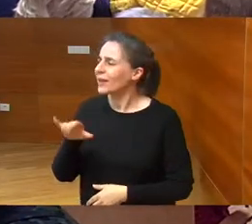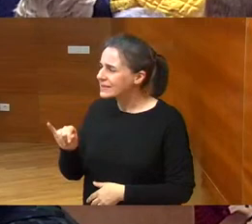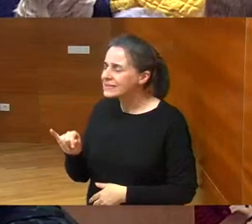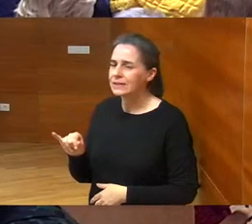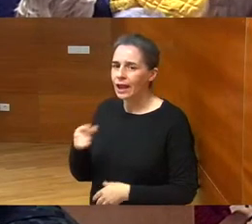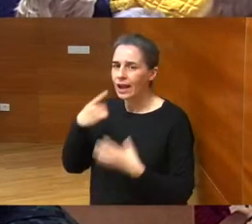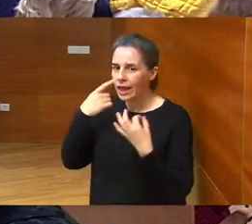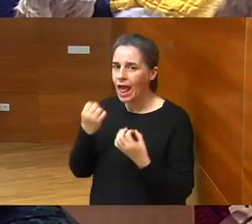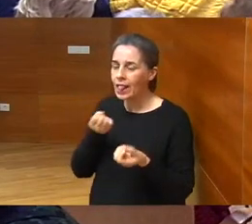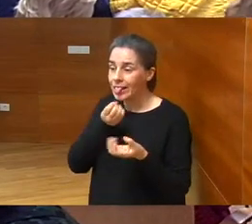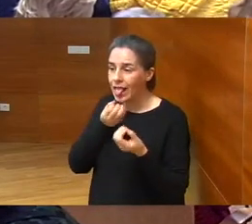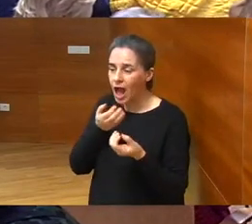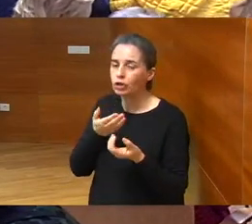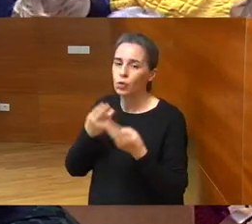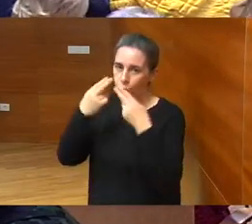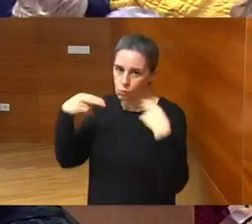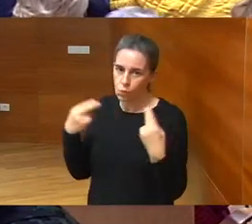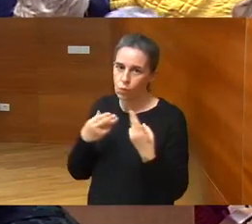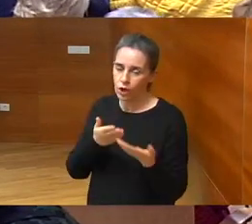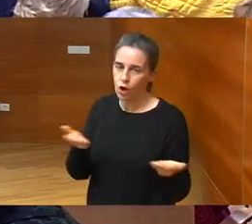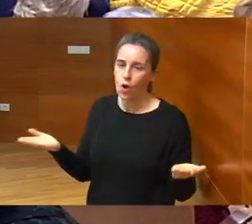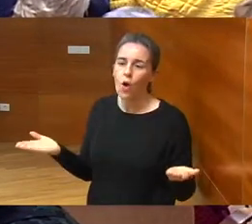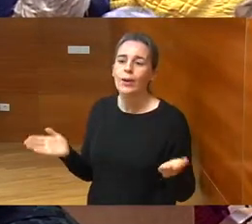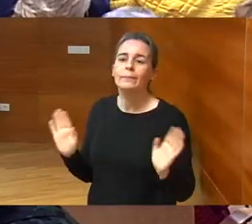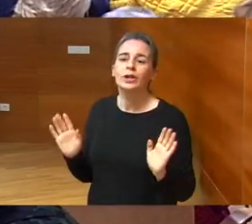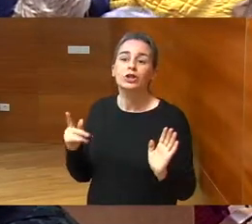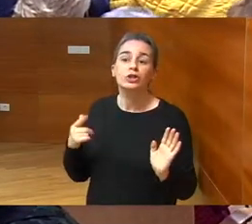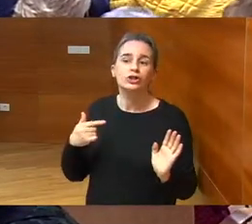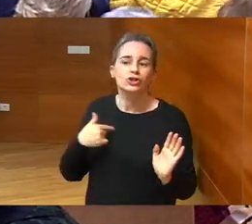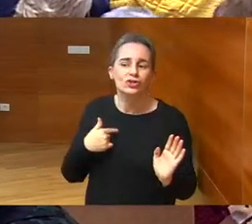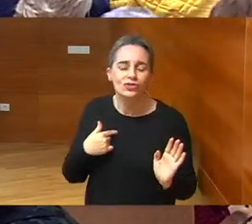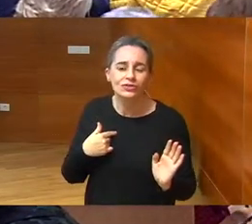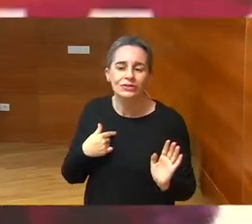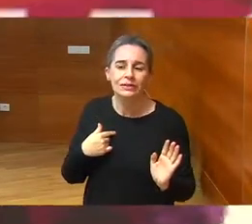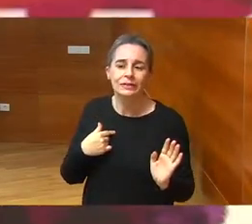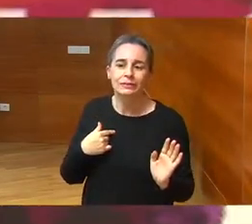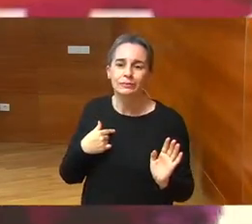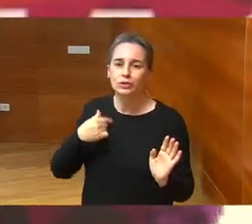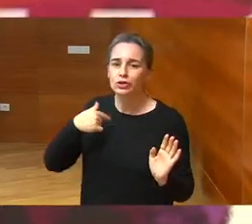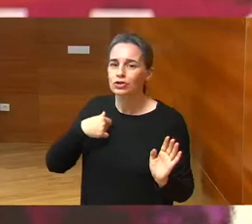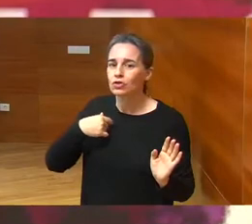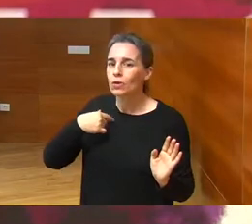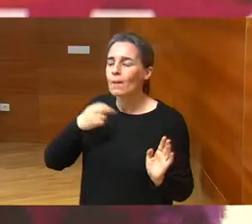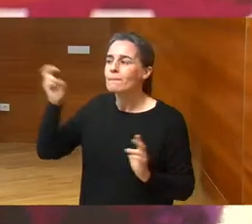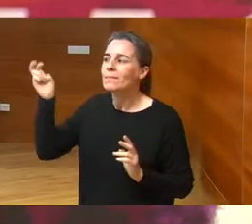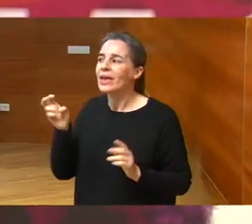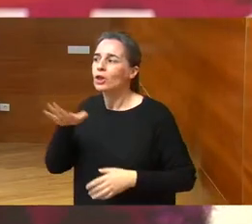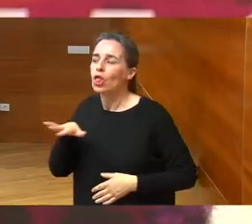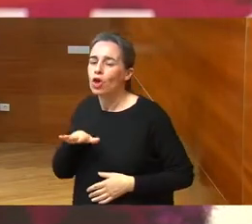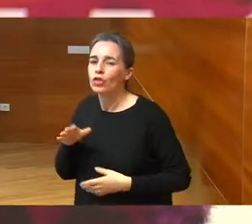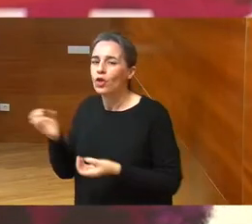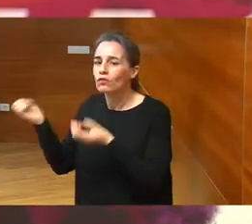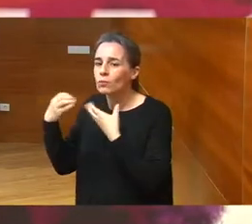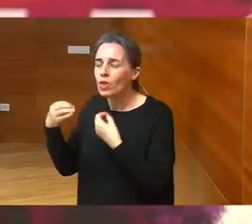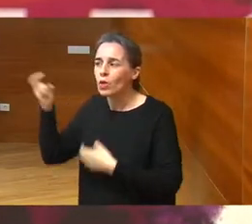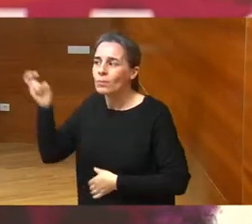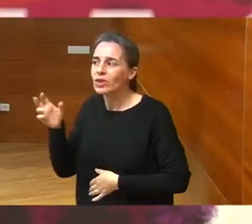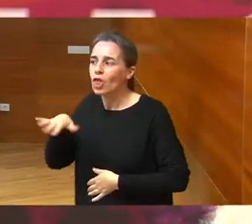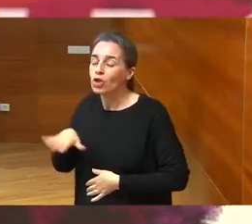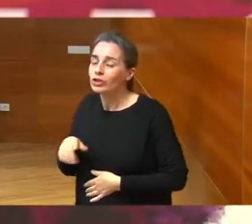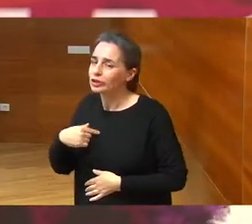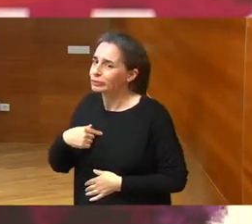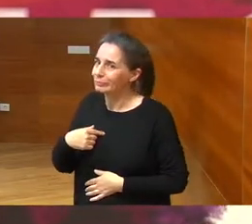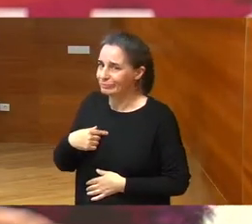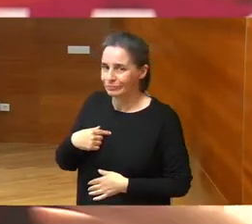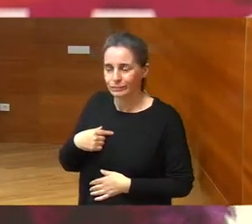no no comentó prefiero porque no tengo afonte no a fuente precisa para Pero bueno